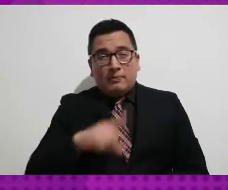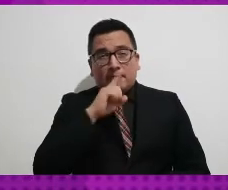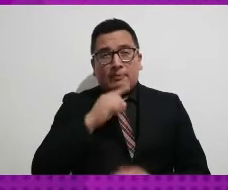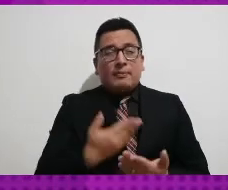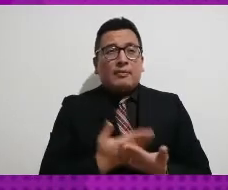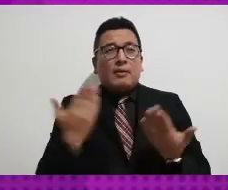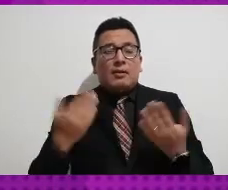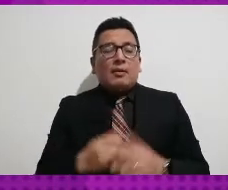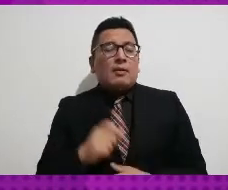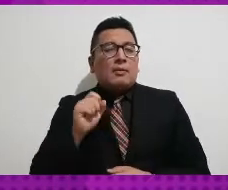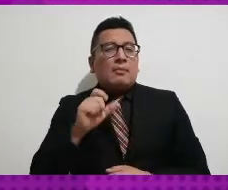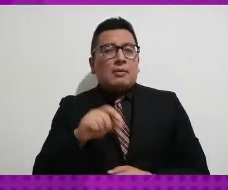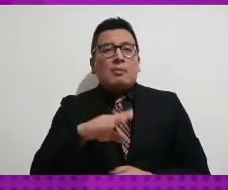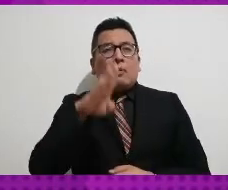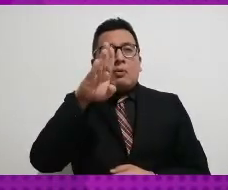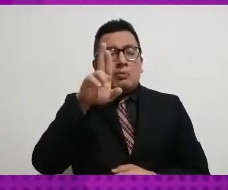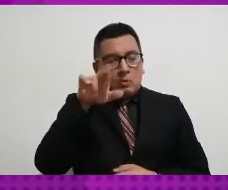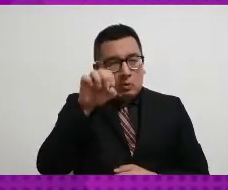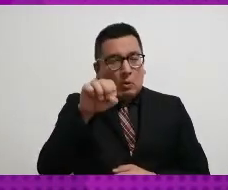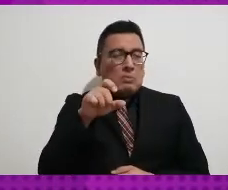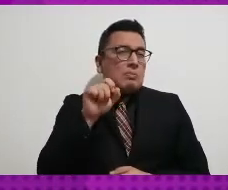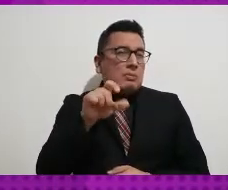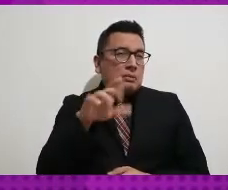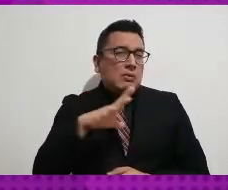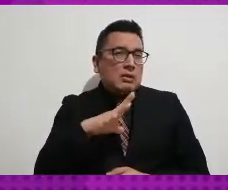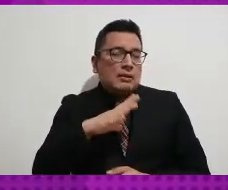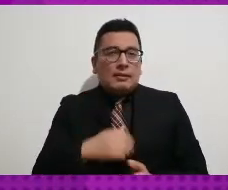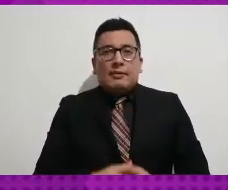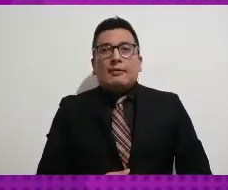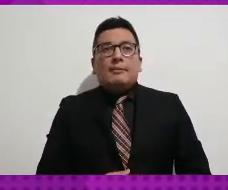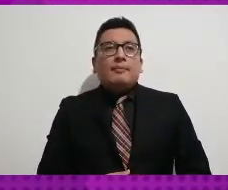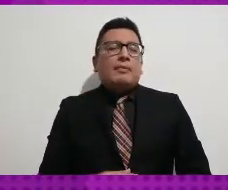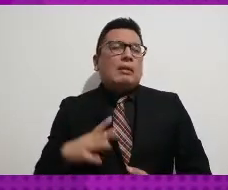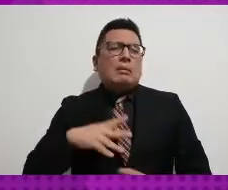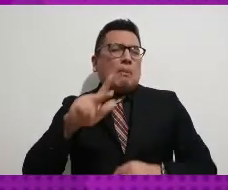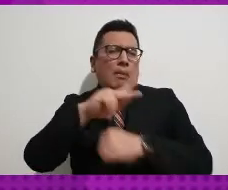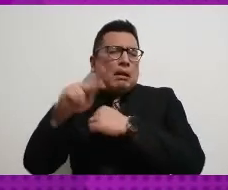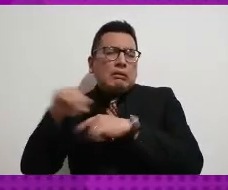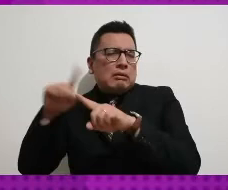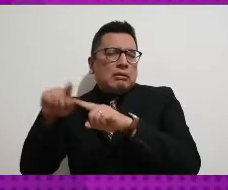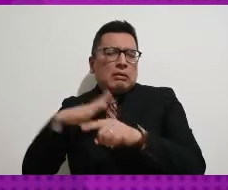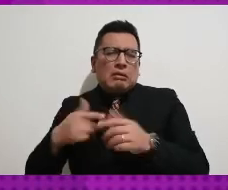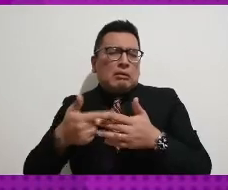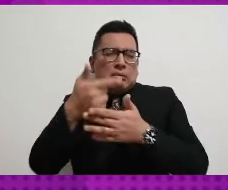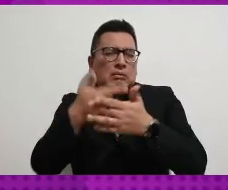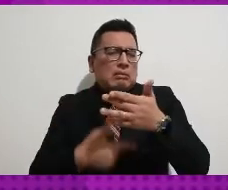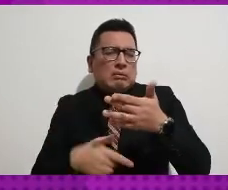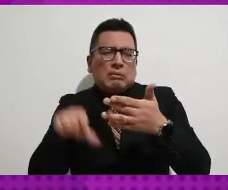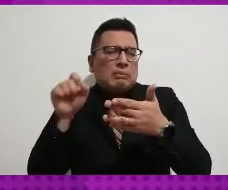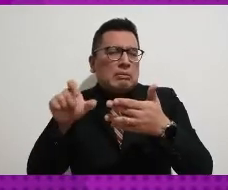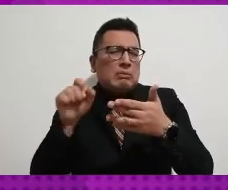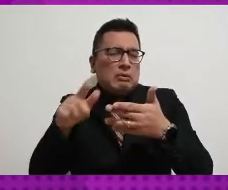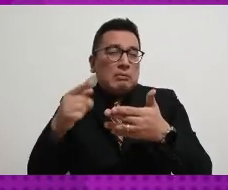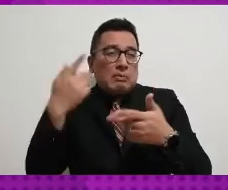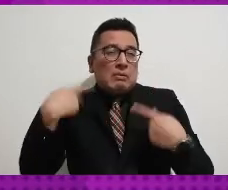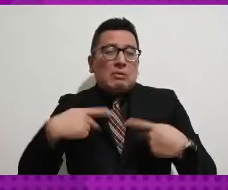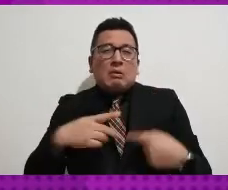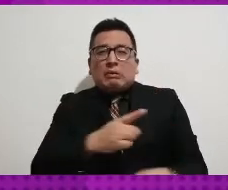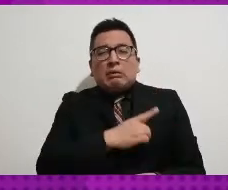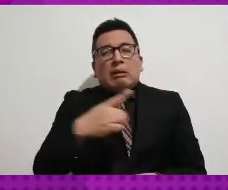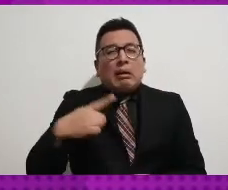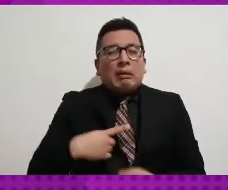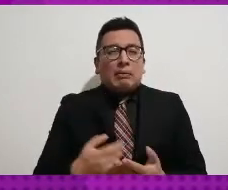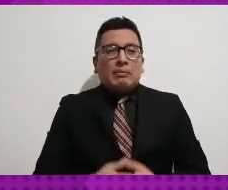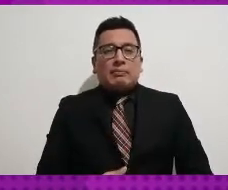en estos buró de créditos, que bueno, también en Argentina se llaman deudas o listas de deudores,